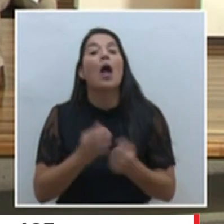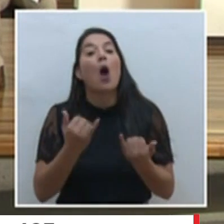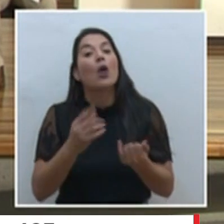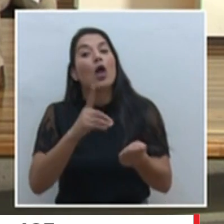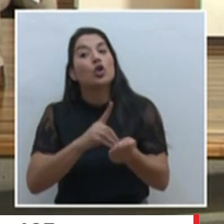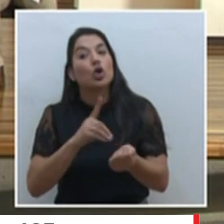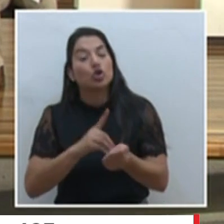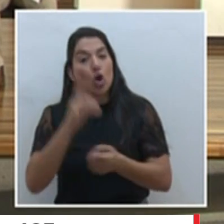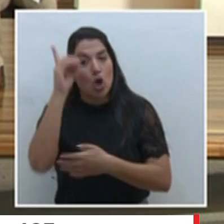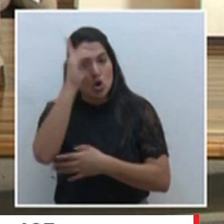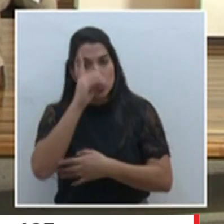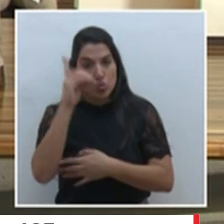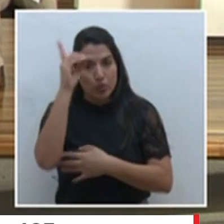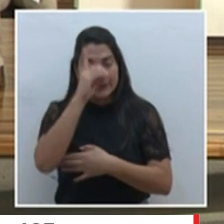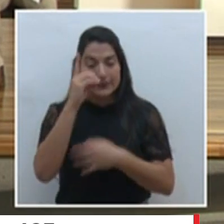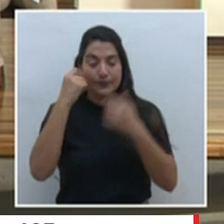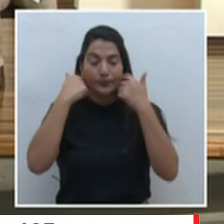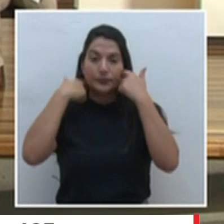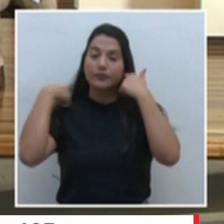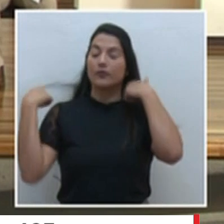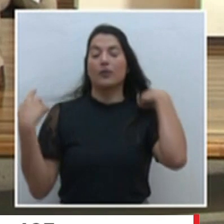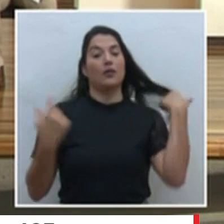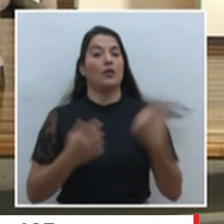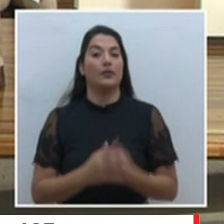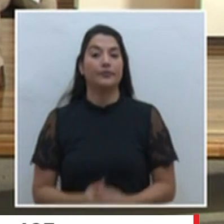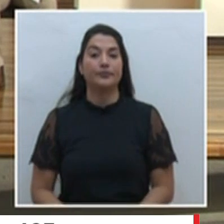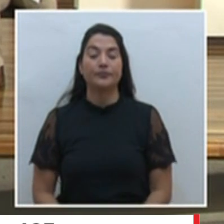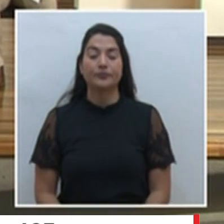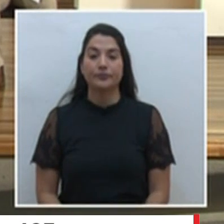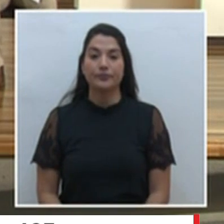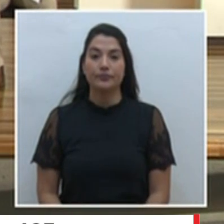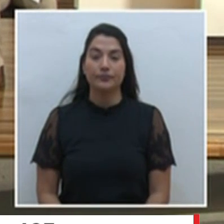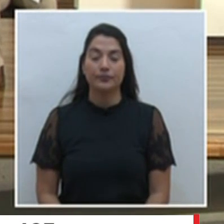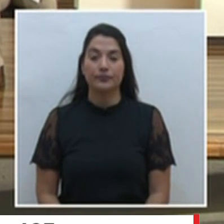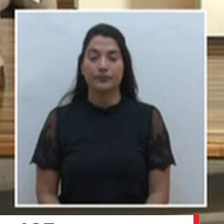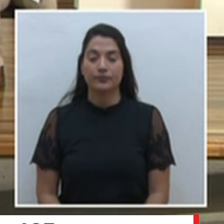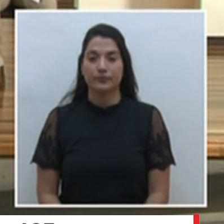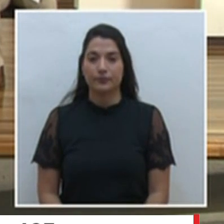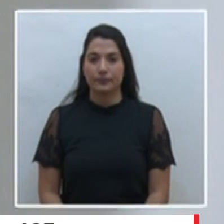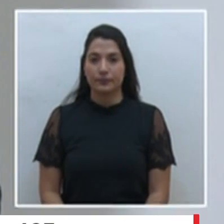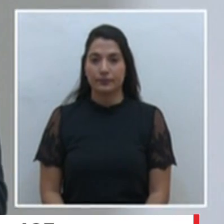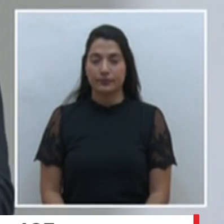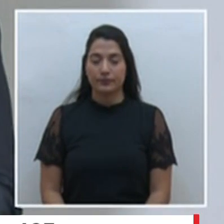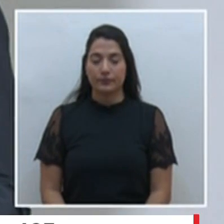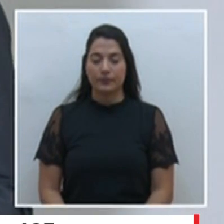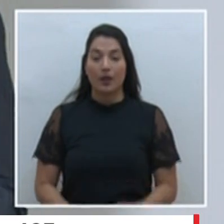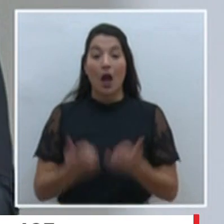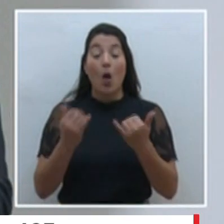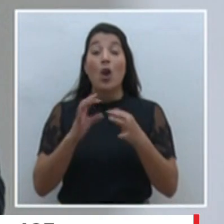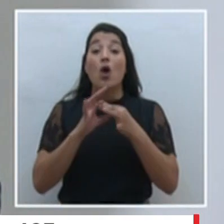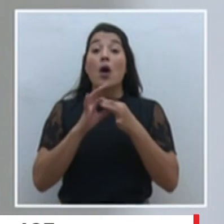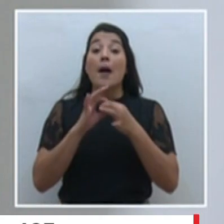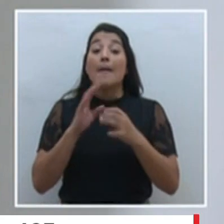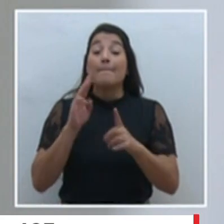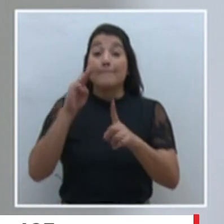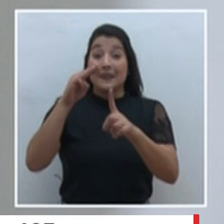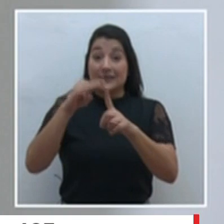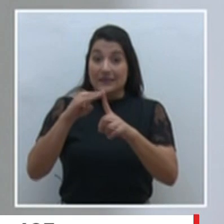Ruiz para concluir la respuesta de CROI. Sí, con respecto al mensaje a la